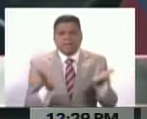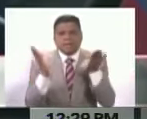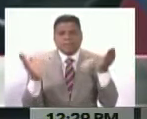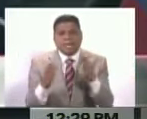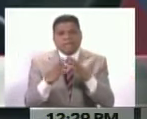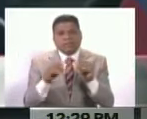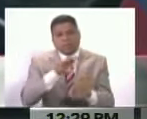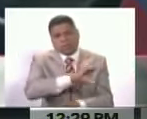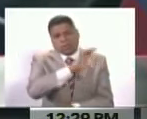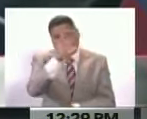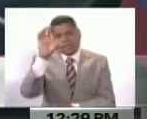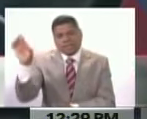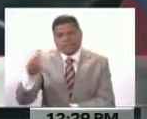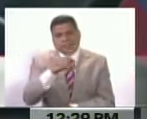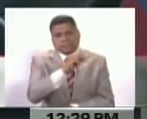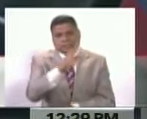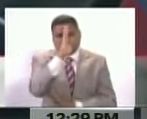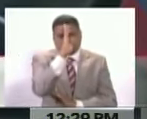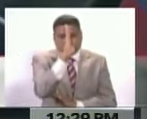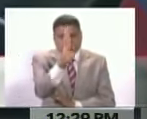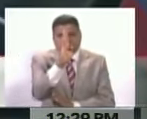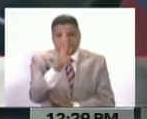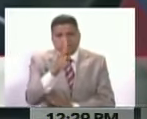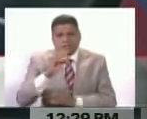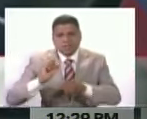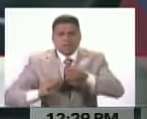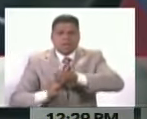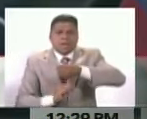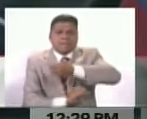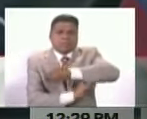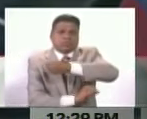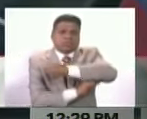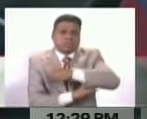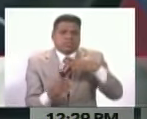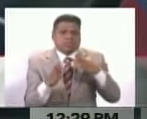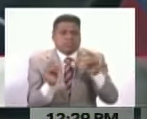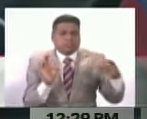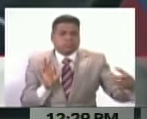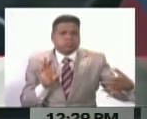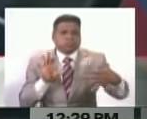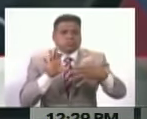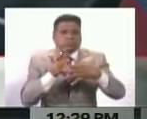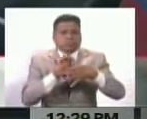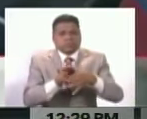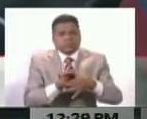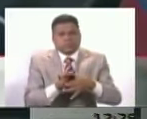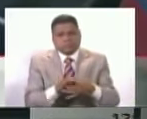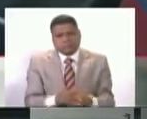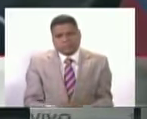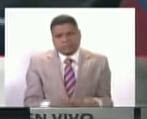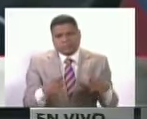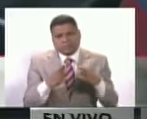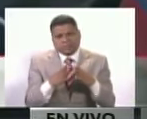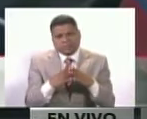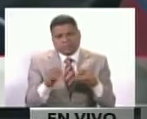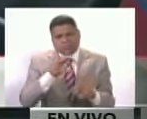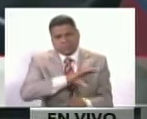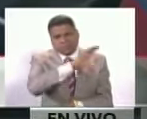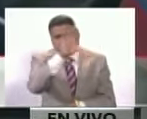movimiento no alineado a apoyar la creación de instrumento vinculante en las Naciones Unidas para que las